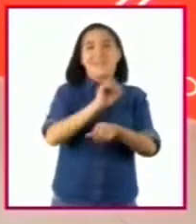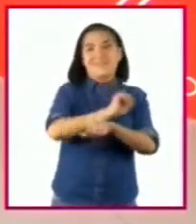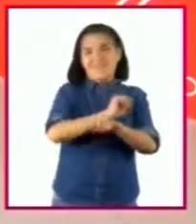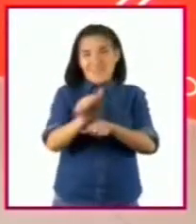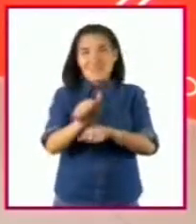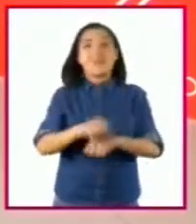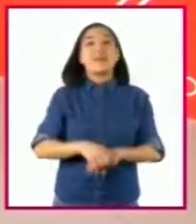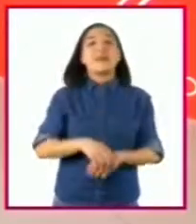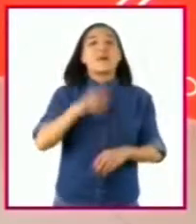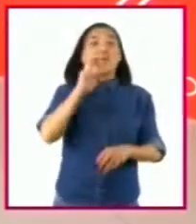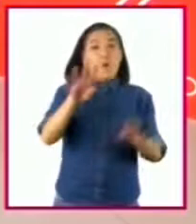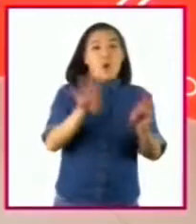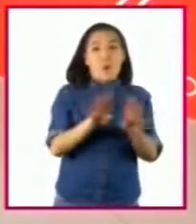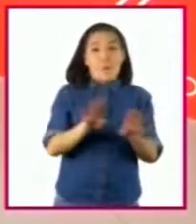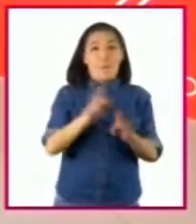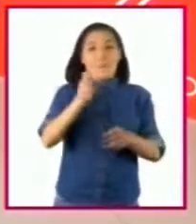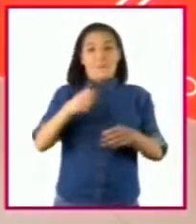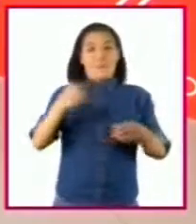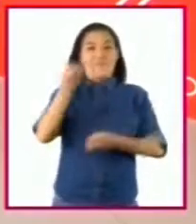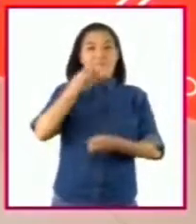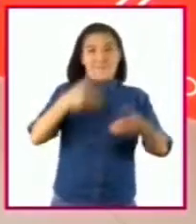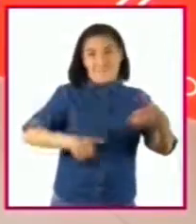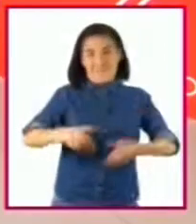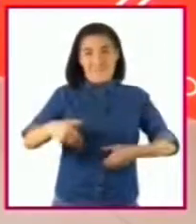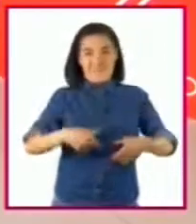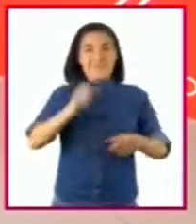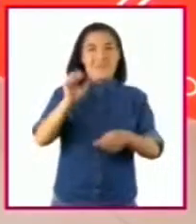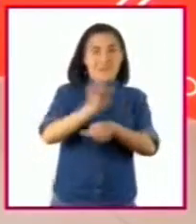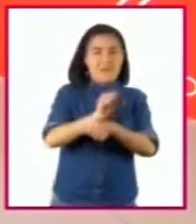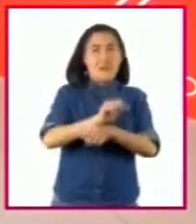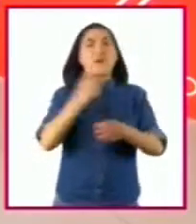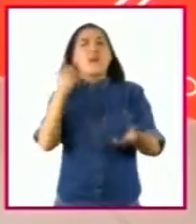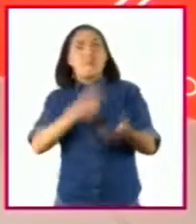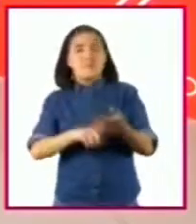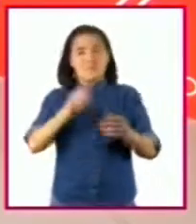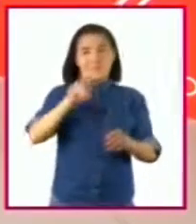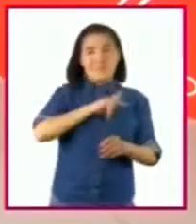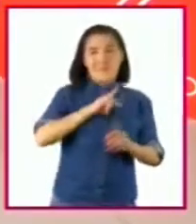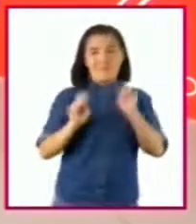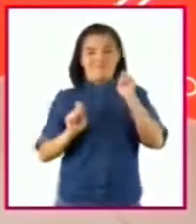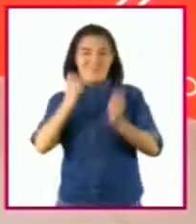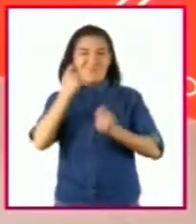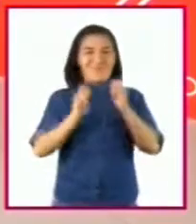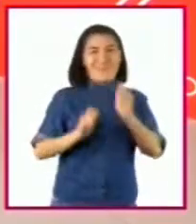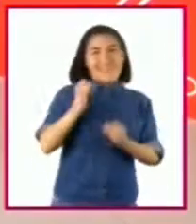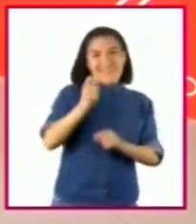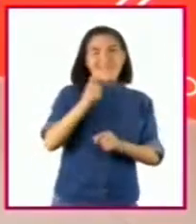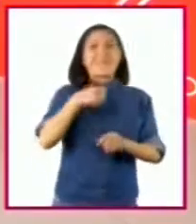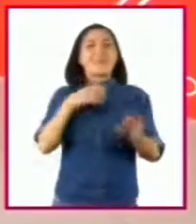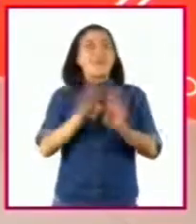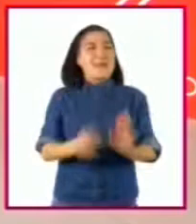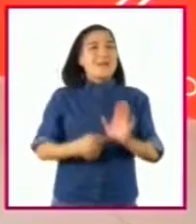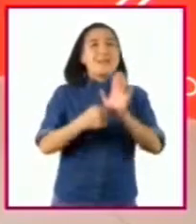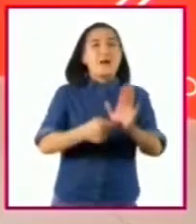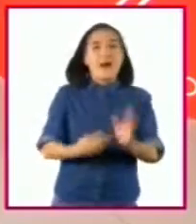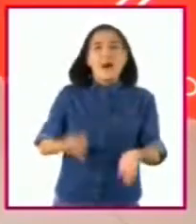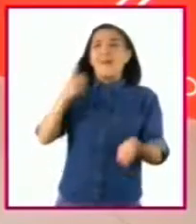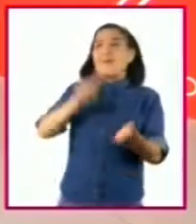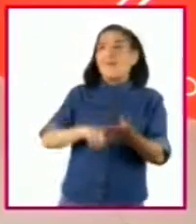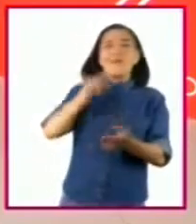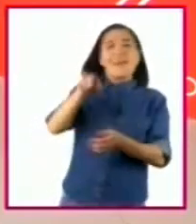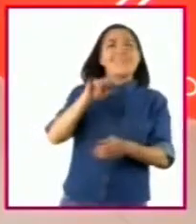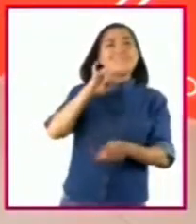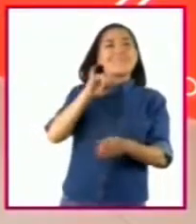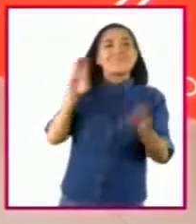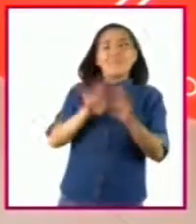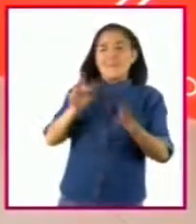El actor reacciona a todo lo que ocurre en su personaje y nos hace sentir que estamos viviendo dentro de la historia que